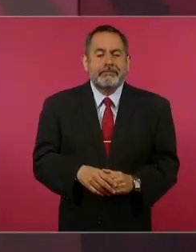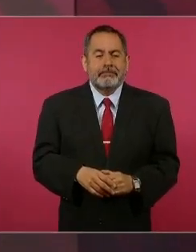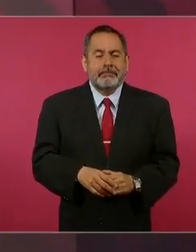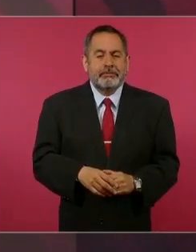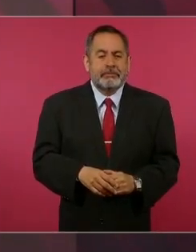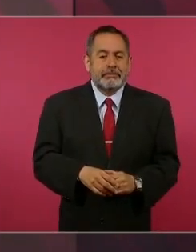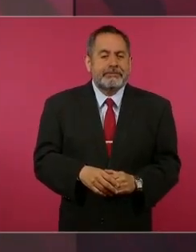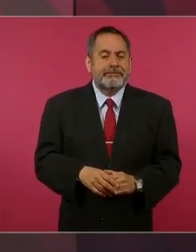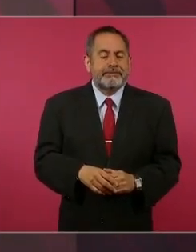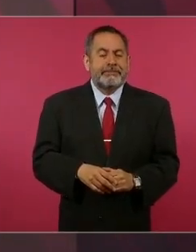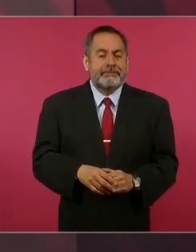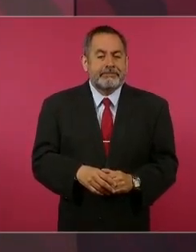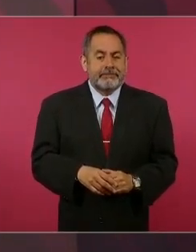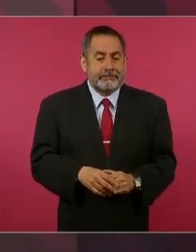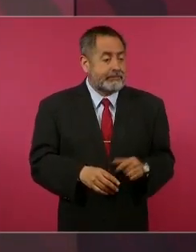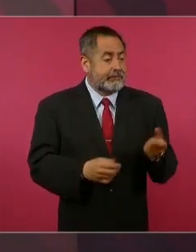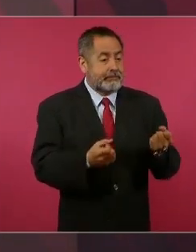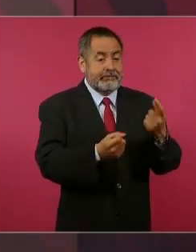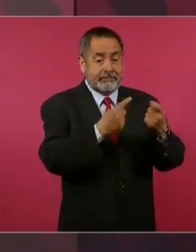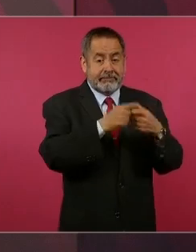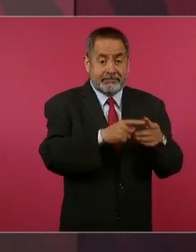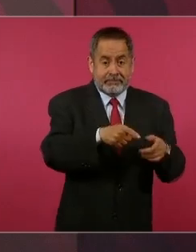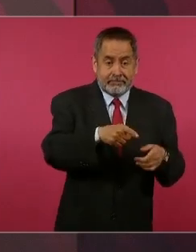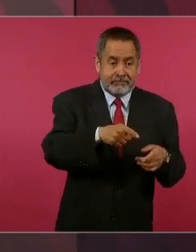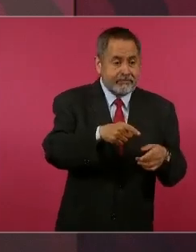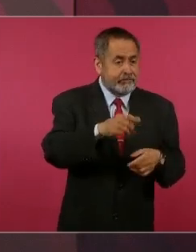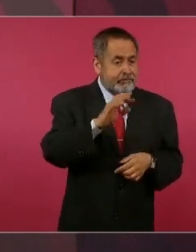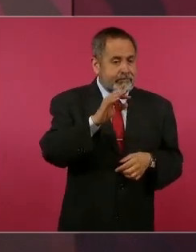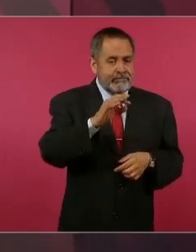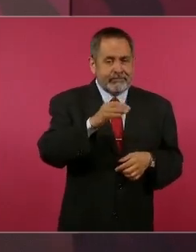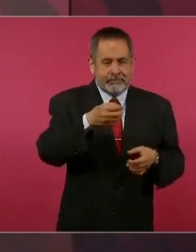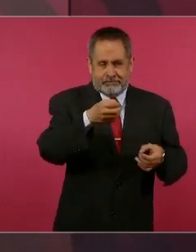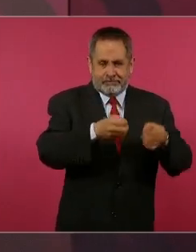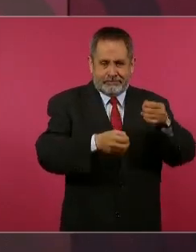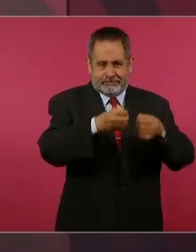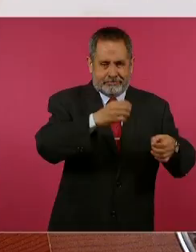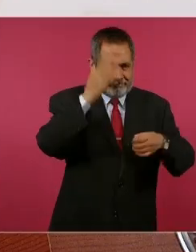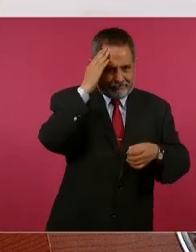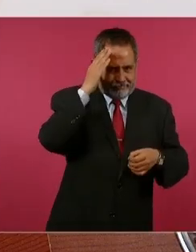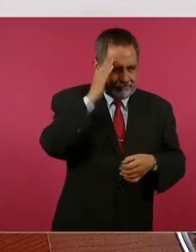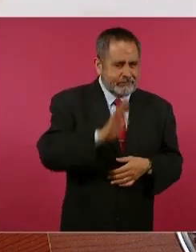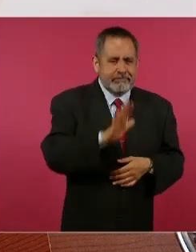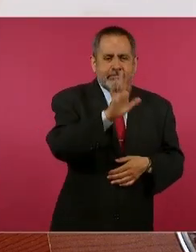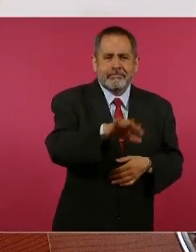algunos ministros como llaveritos.